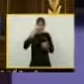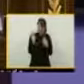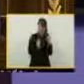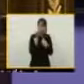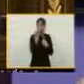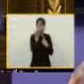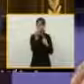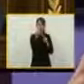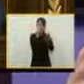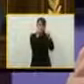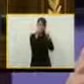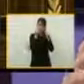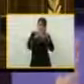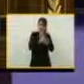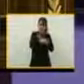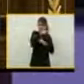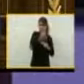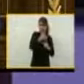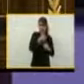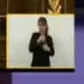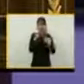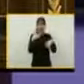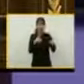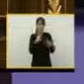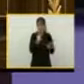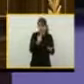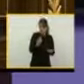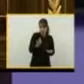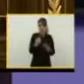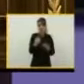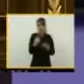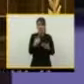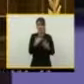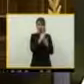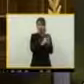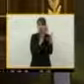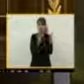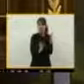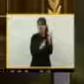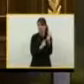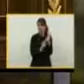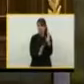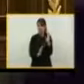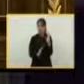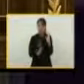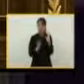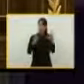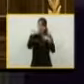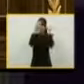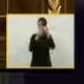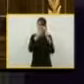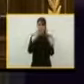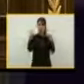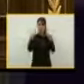a Crise, que vapulea o acordo en Ciudadanos. Pues hay apelación directa.